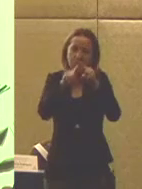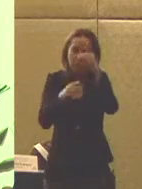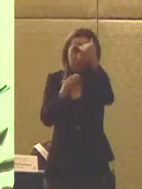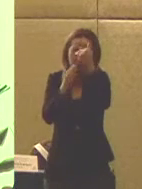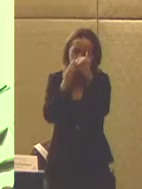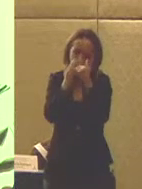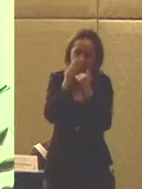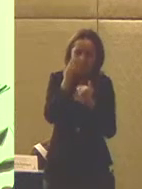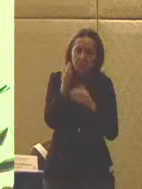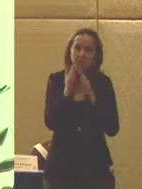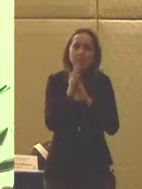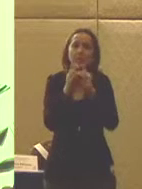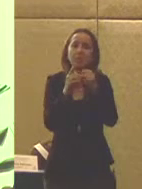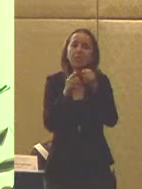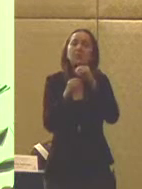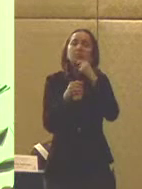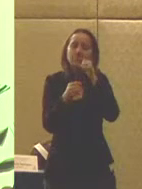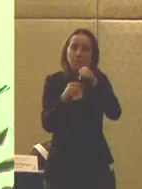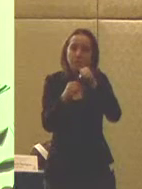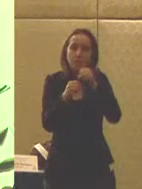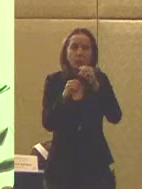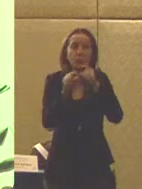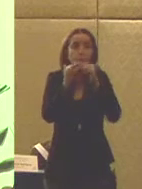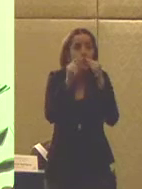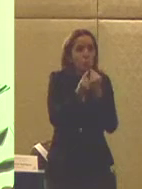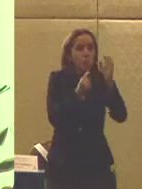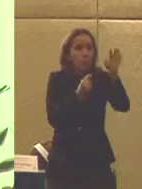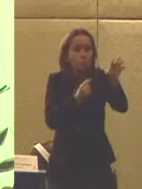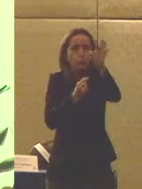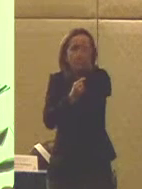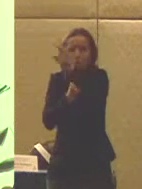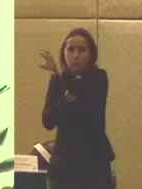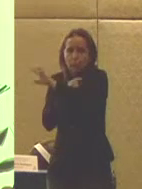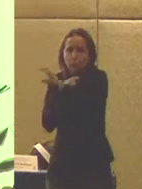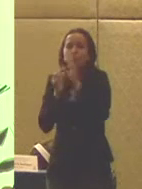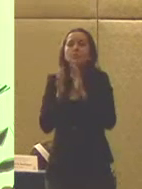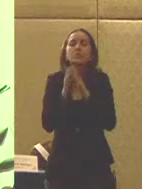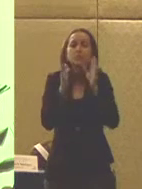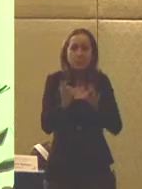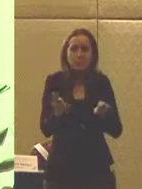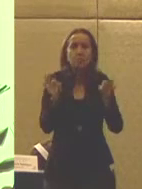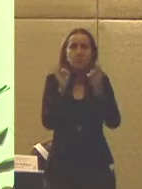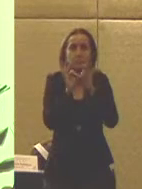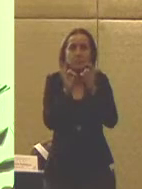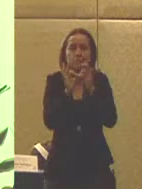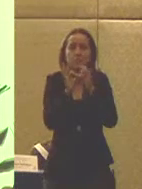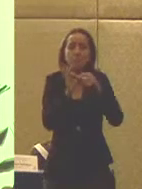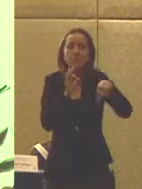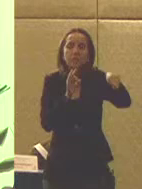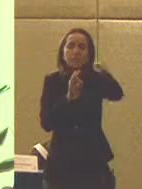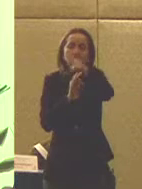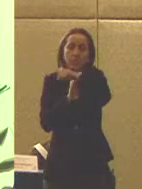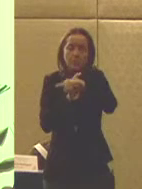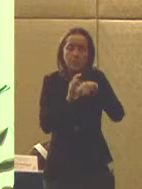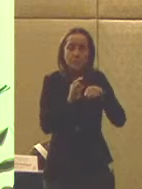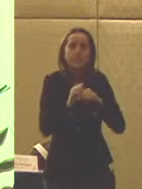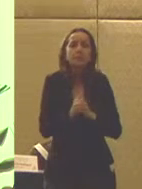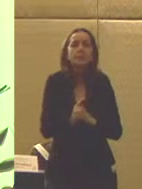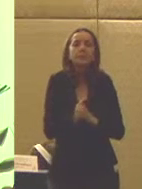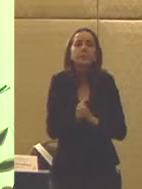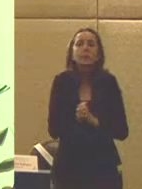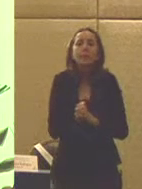dado una tónica sectorial, y algunos ya están incluidos en los planes territoriales. Las